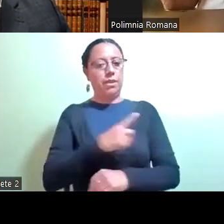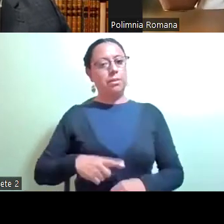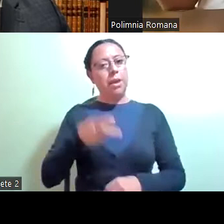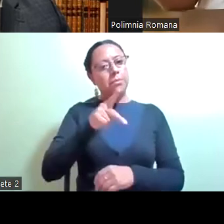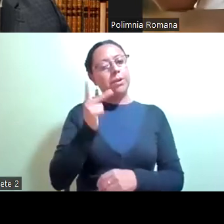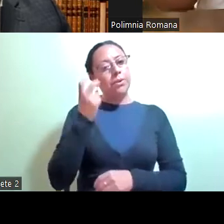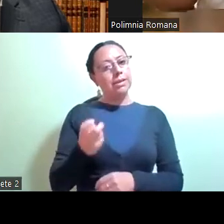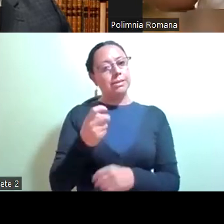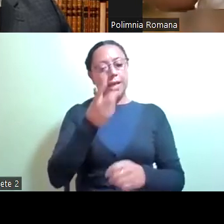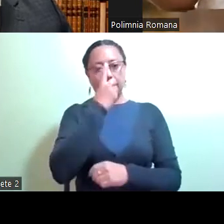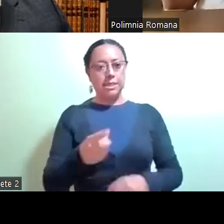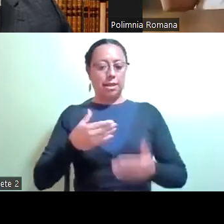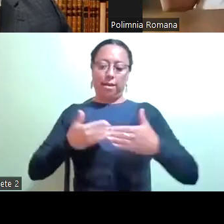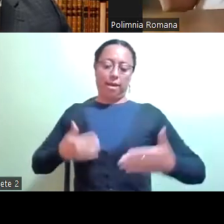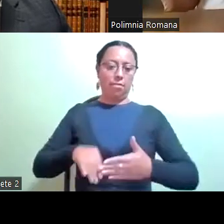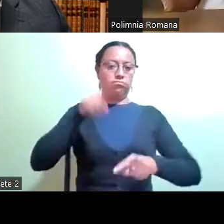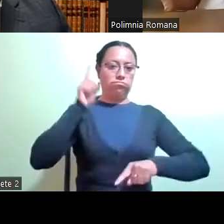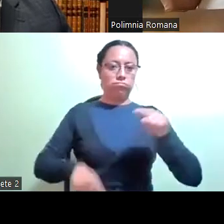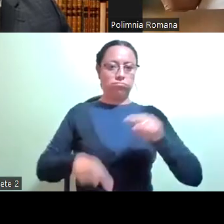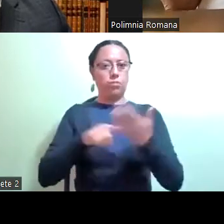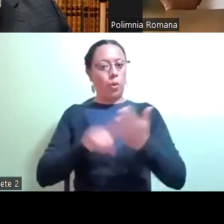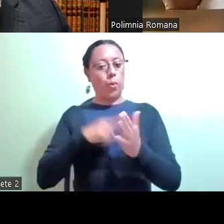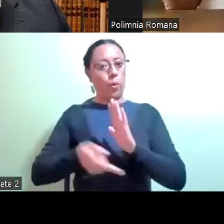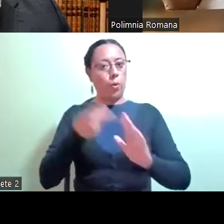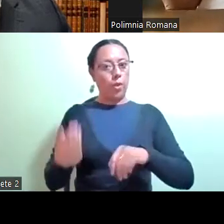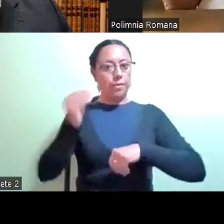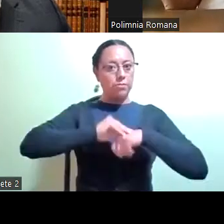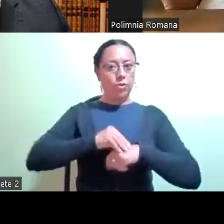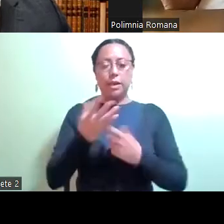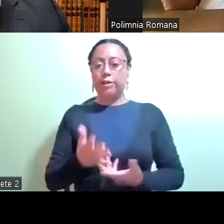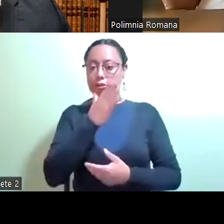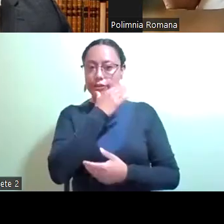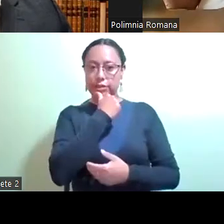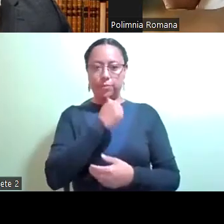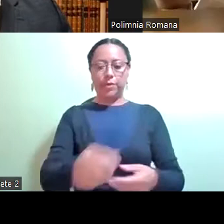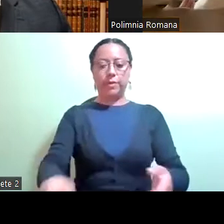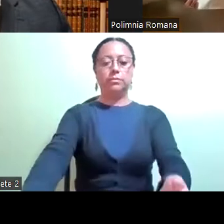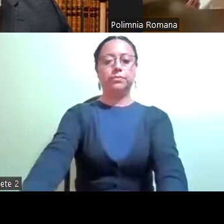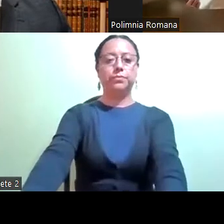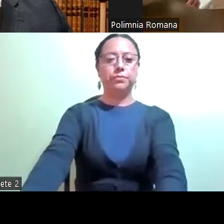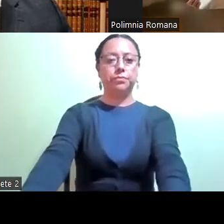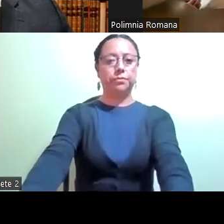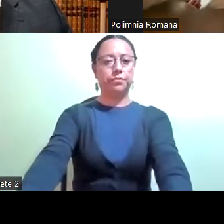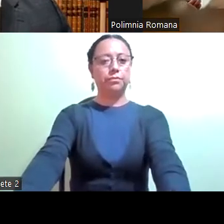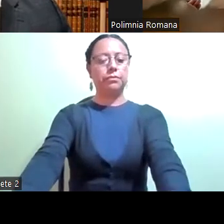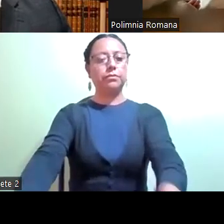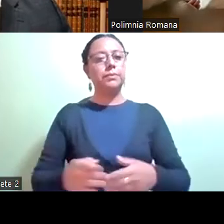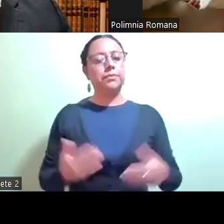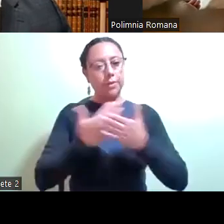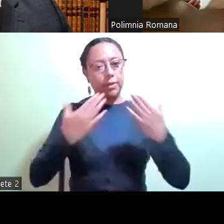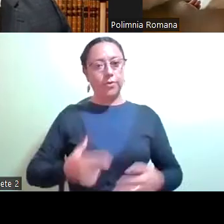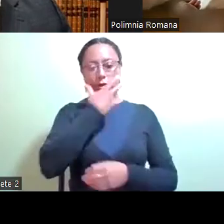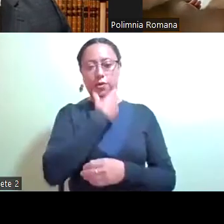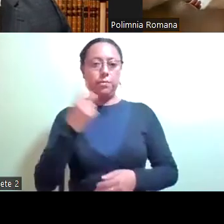fue invalidado, o no se puede volver a hacer el planteamiento porque fue reformado. Lo que hace el diputado Orincho, desde mi